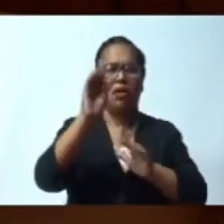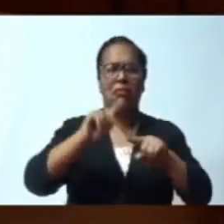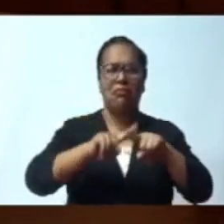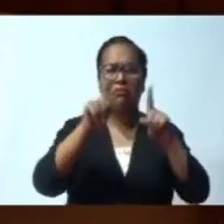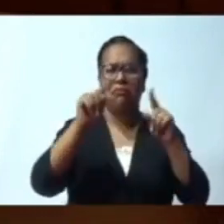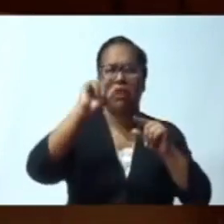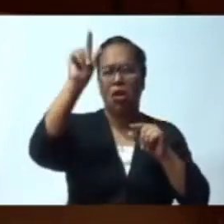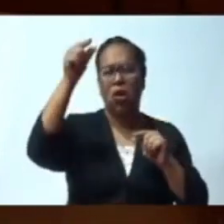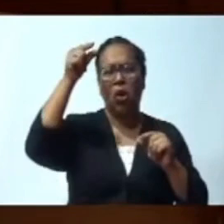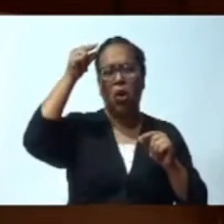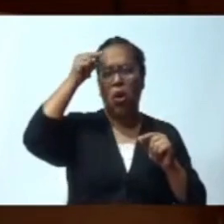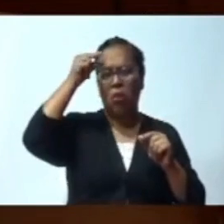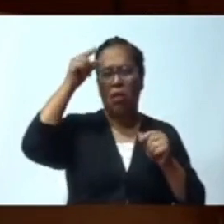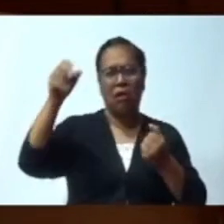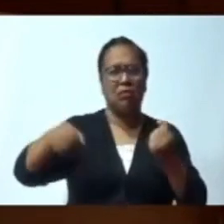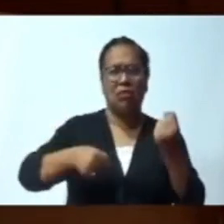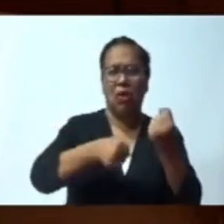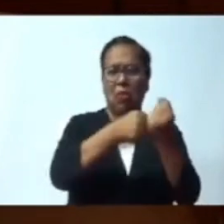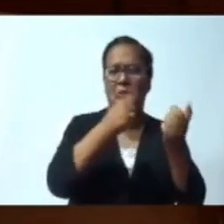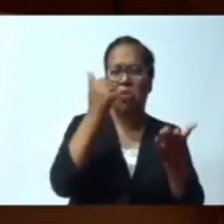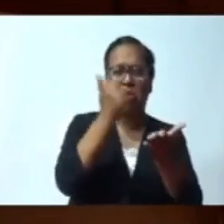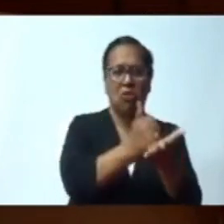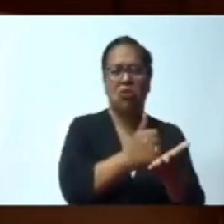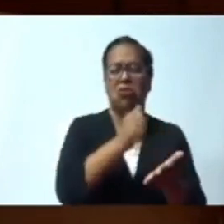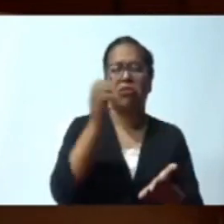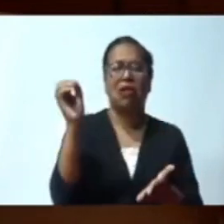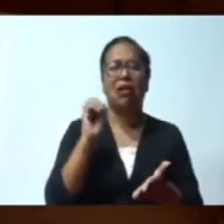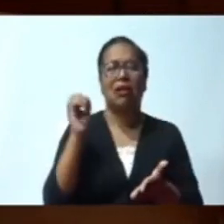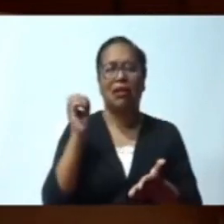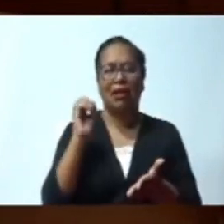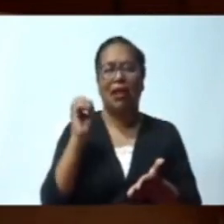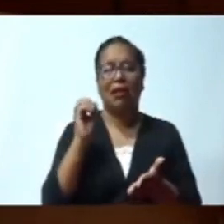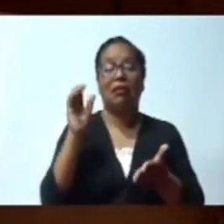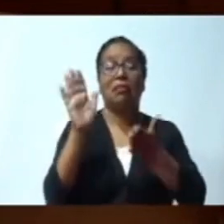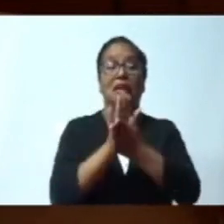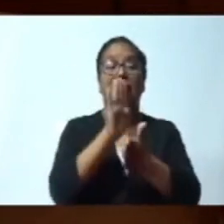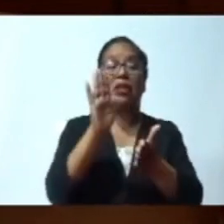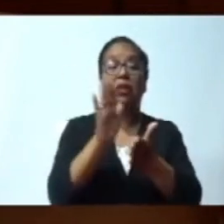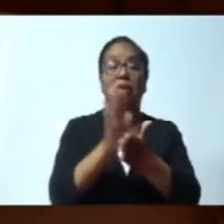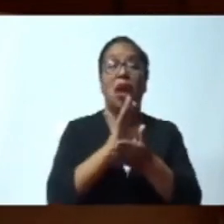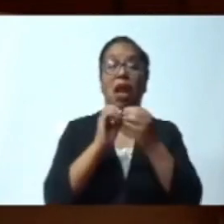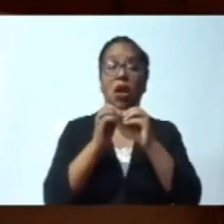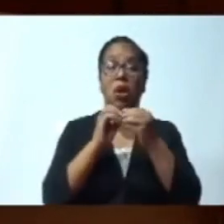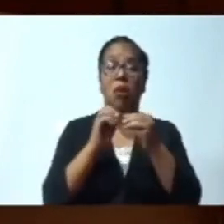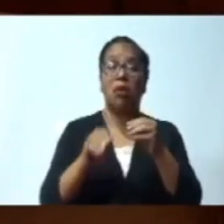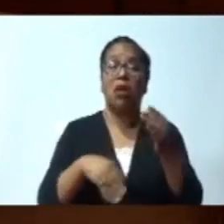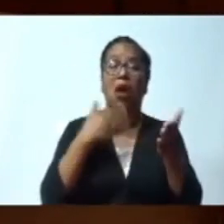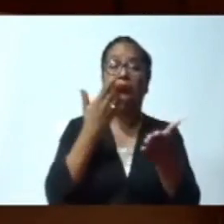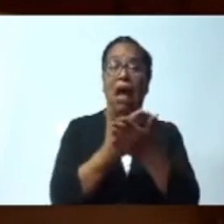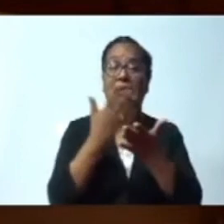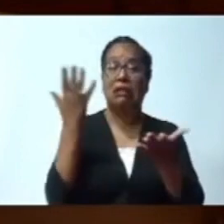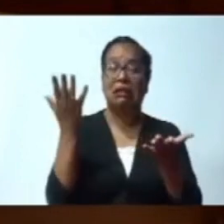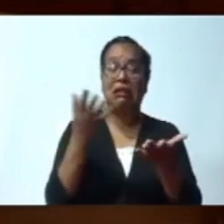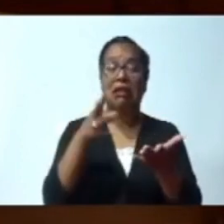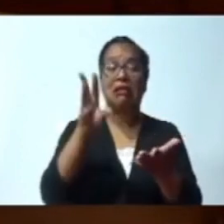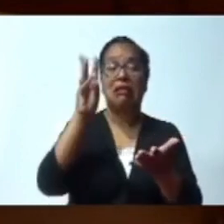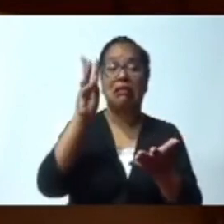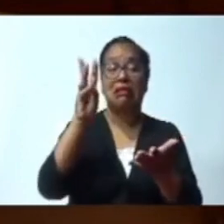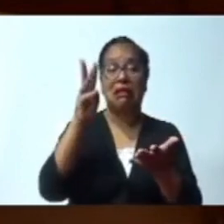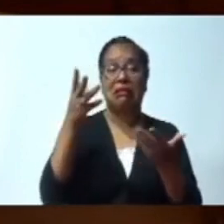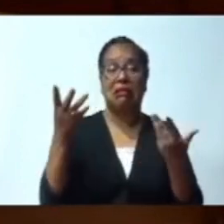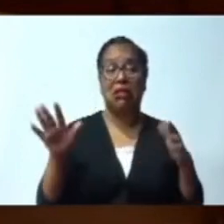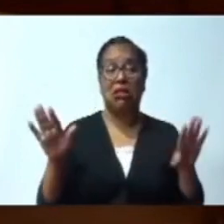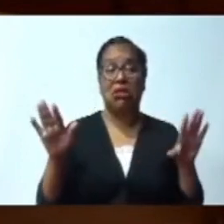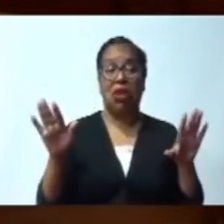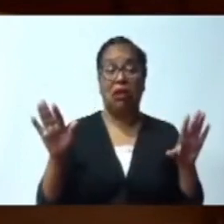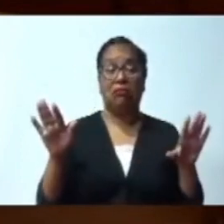solo llega hasta sexto. Una vez la pusieron hasta octavo, pero eso casi fue de boca. Cuando no dispusieron de